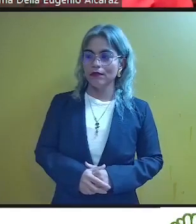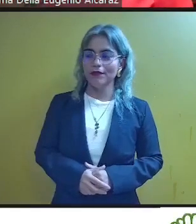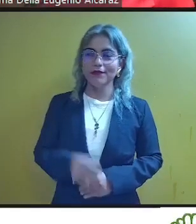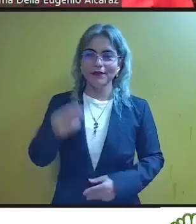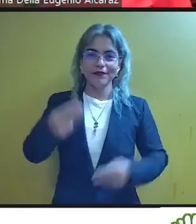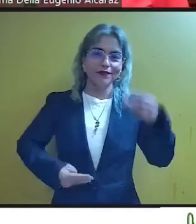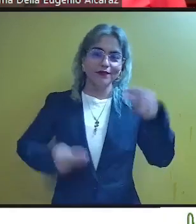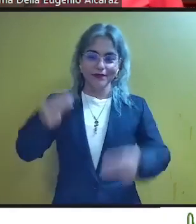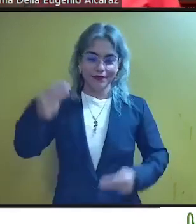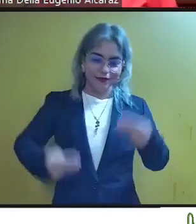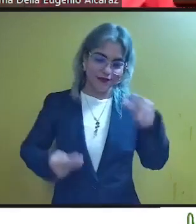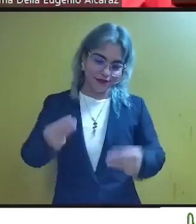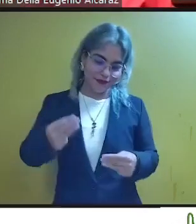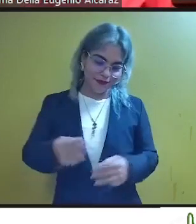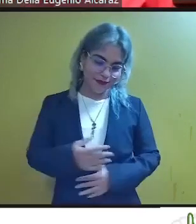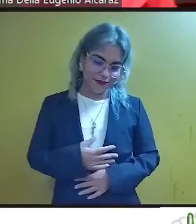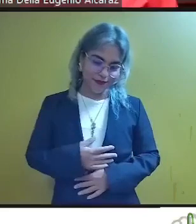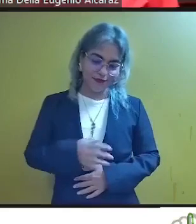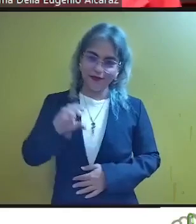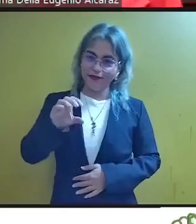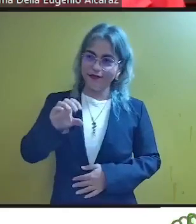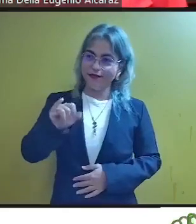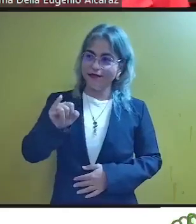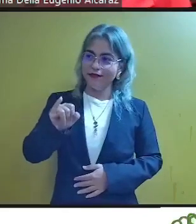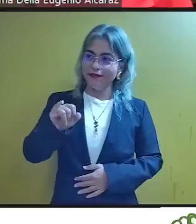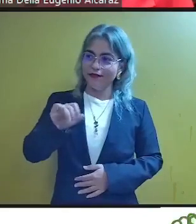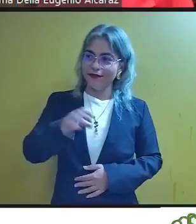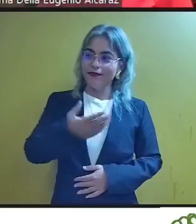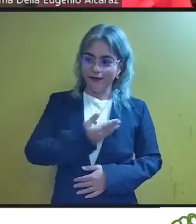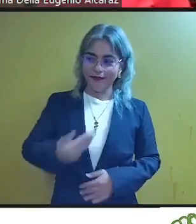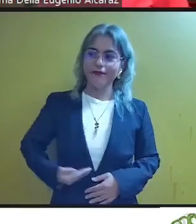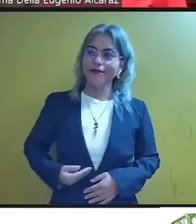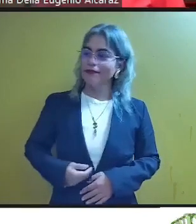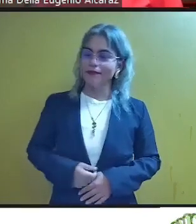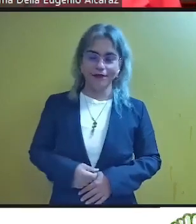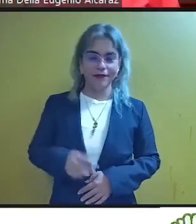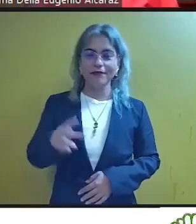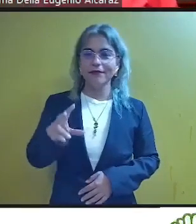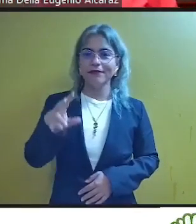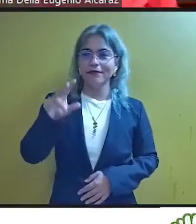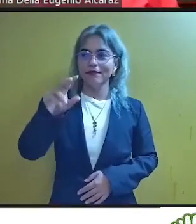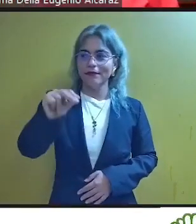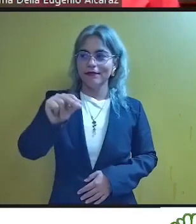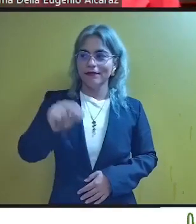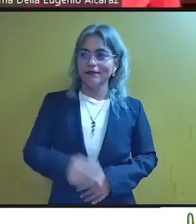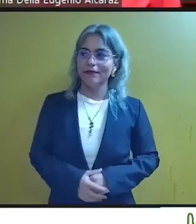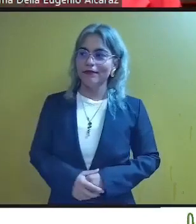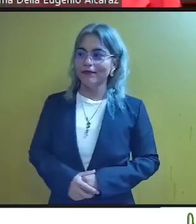Gracias, magistrada. Magistrada Evelyn Rodríguez Chinol. En contra, como lo anuncié hace un momento.